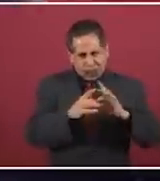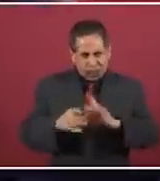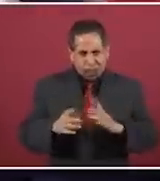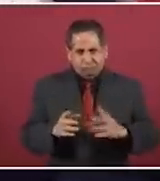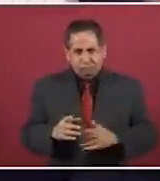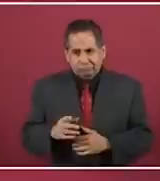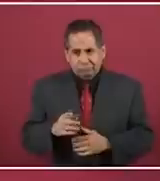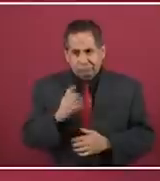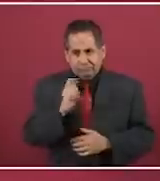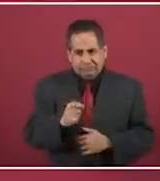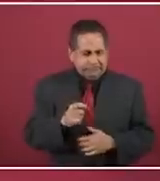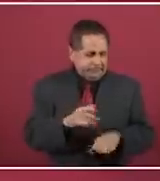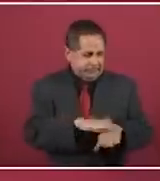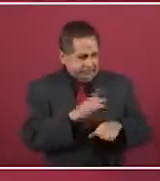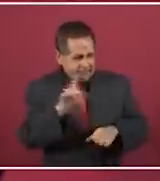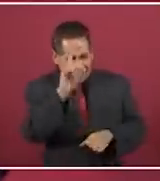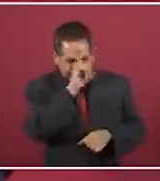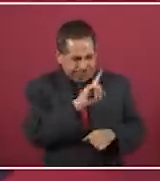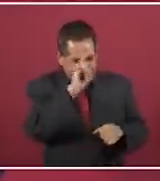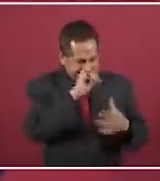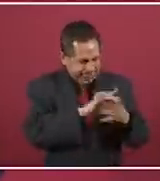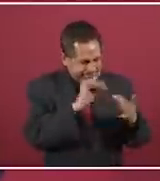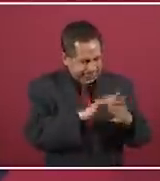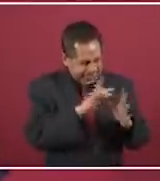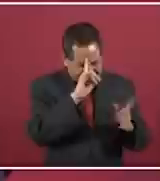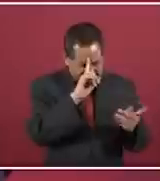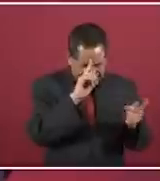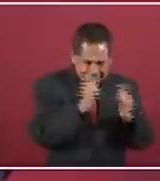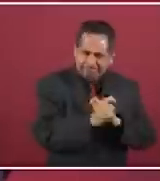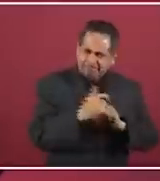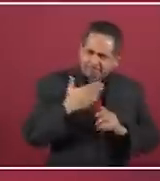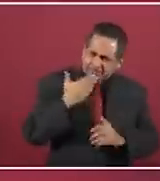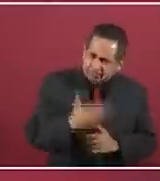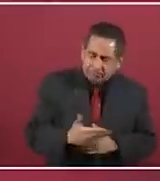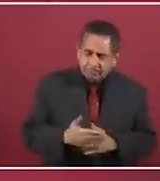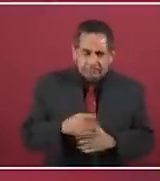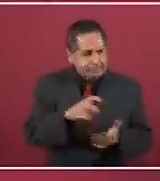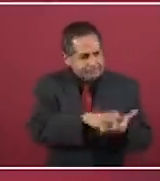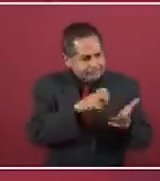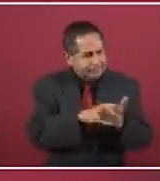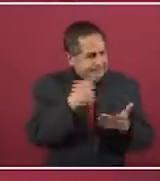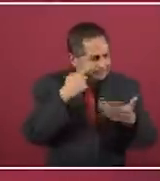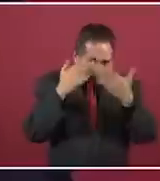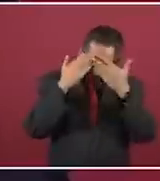para recuperarlos a muchos, hacerles ver